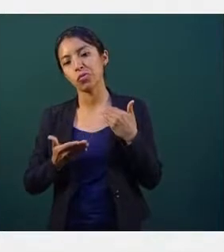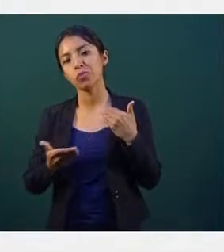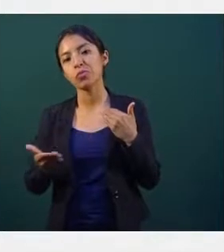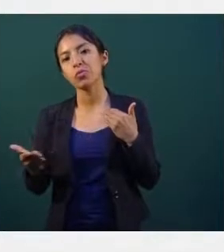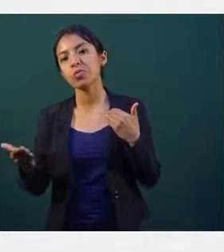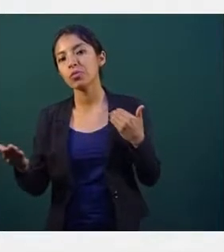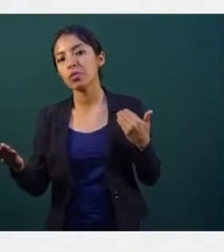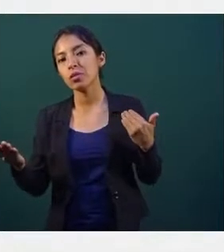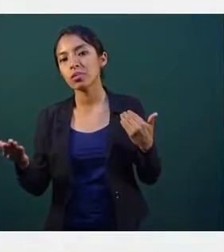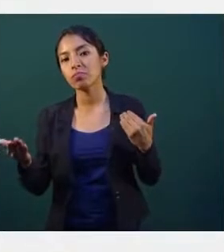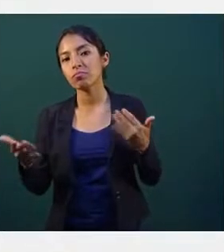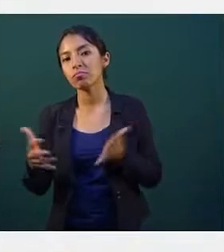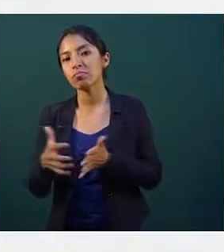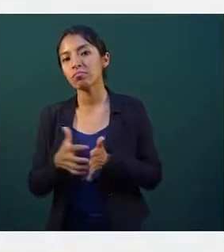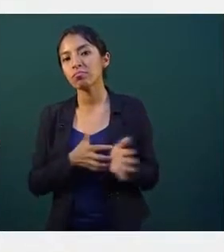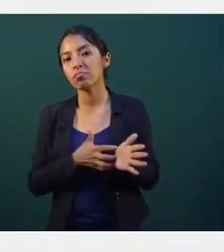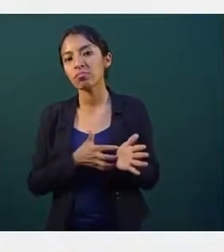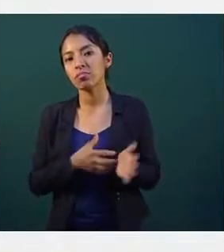se han ahorrado